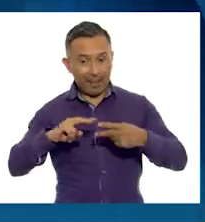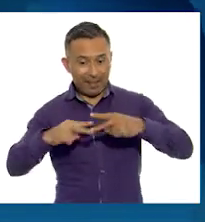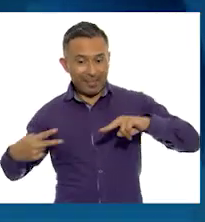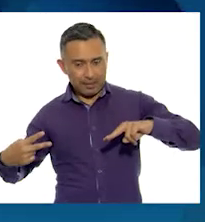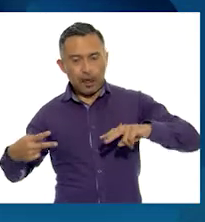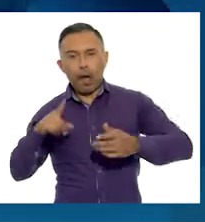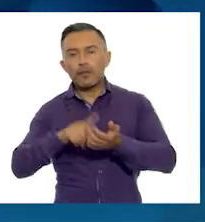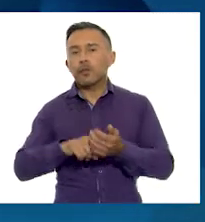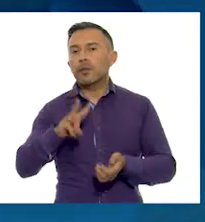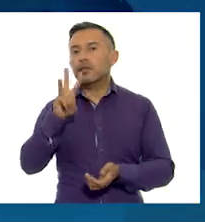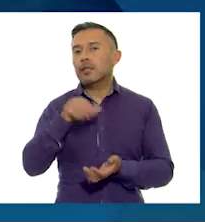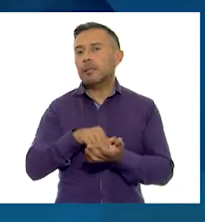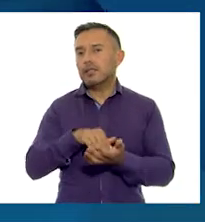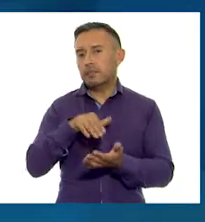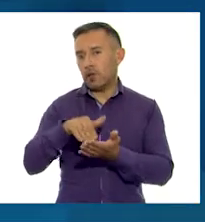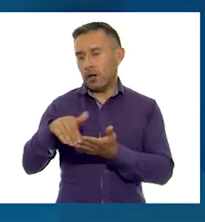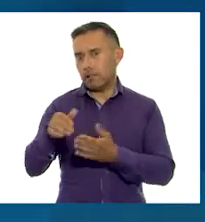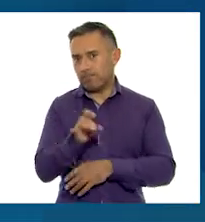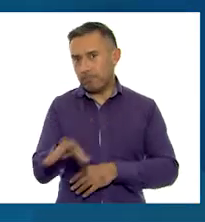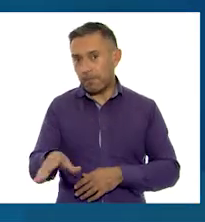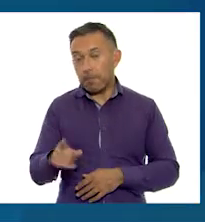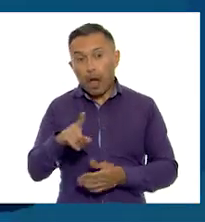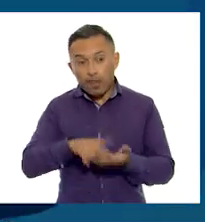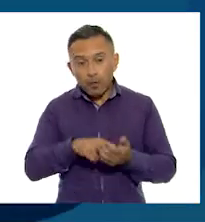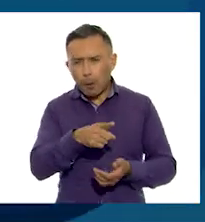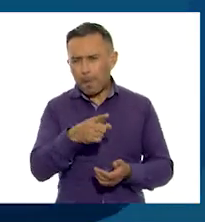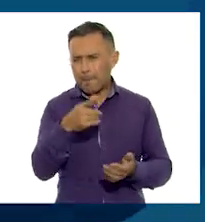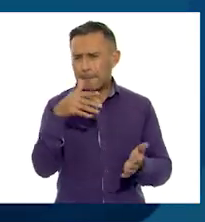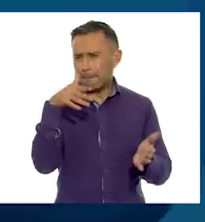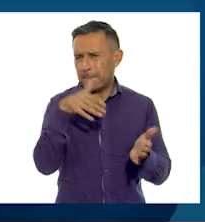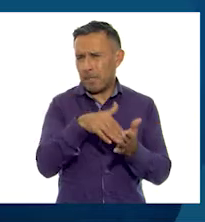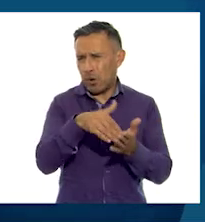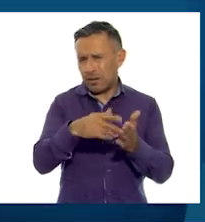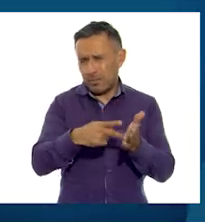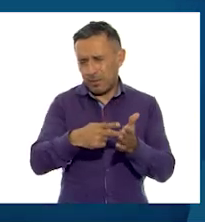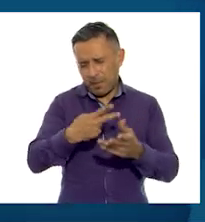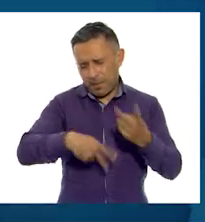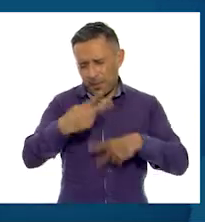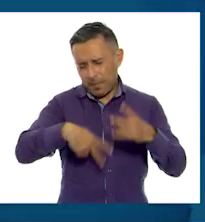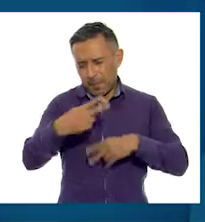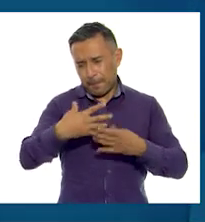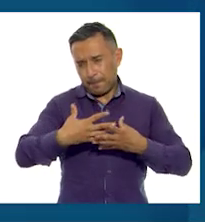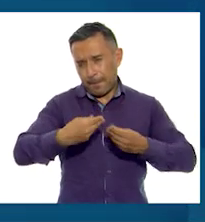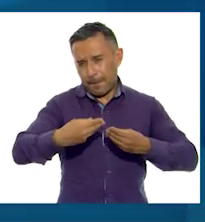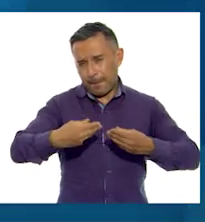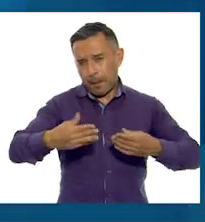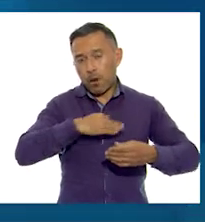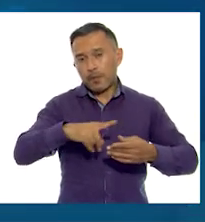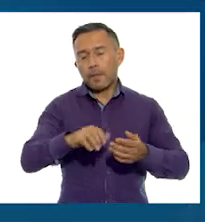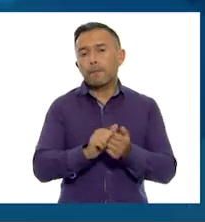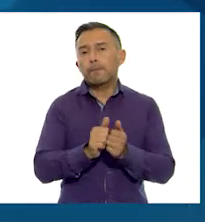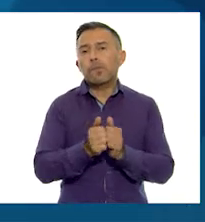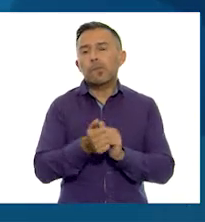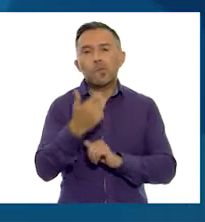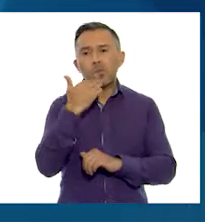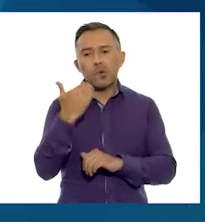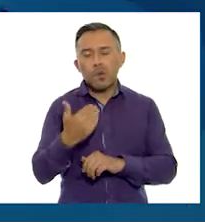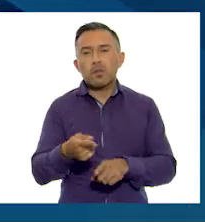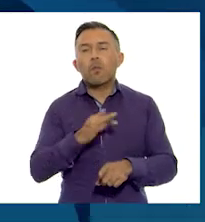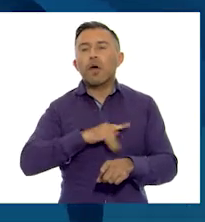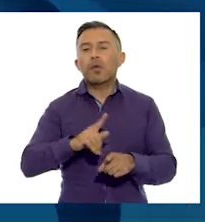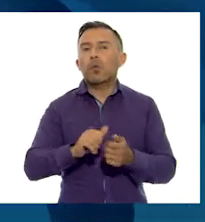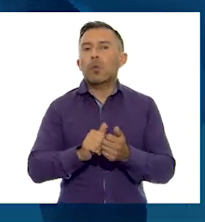más complejo. Sus destinatarios son especialistas y ellos sí podrían encontrar las características de los apoyos